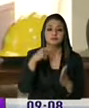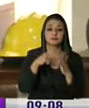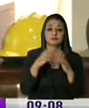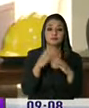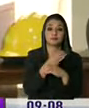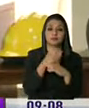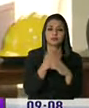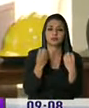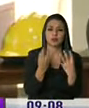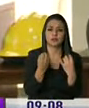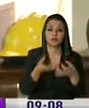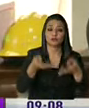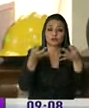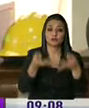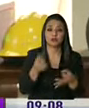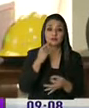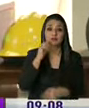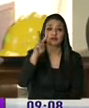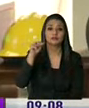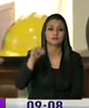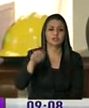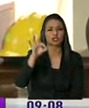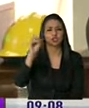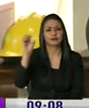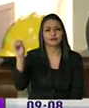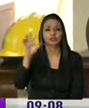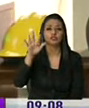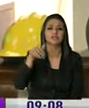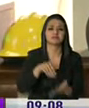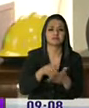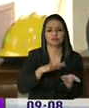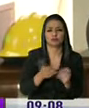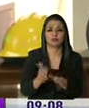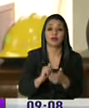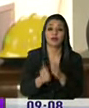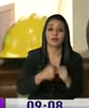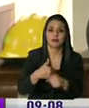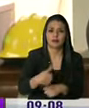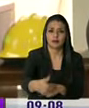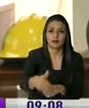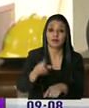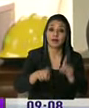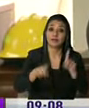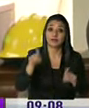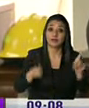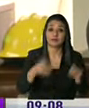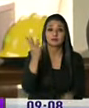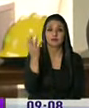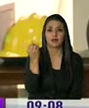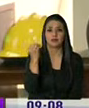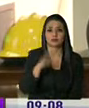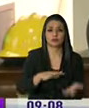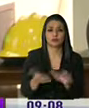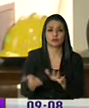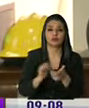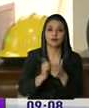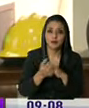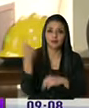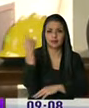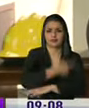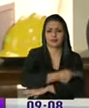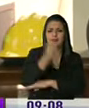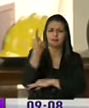por lo general, las cifras oficiales hablan de 2.900, 3.000 muertos por año, y a veces hablamos hasta de 14 fallecidos por día.